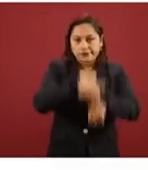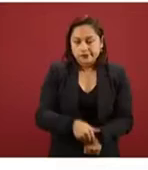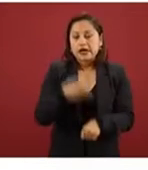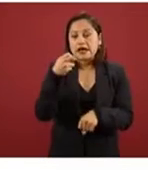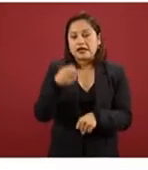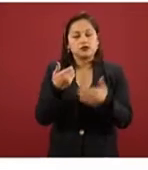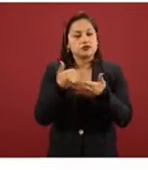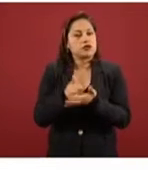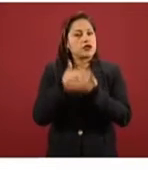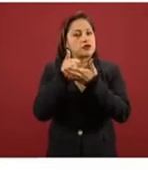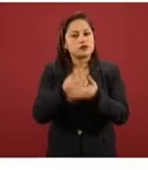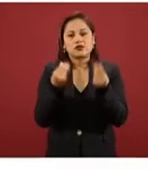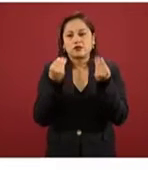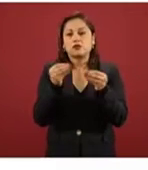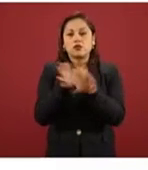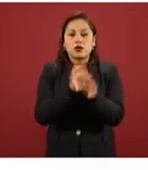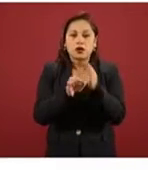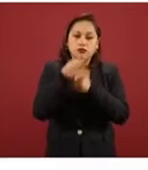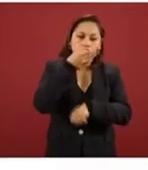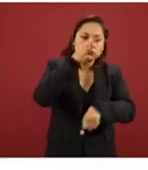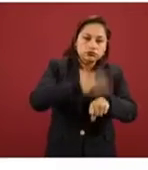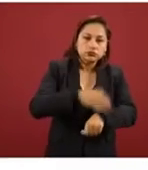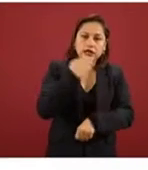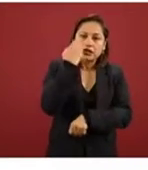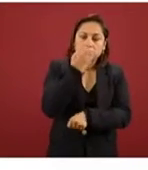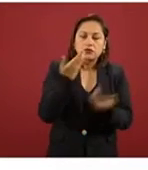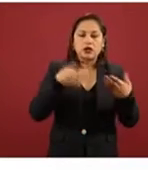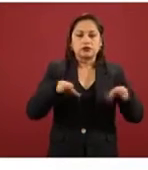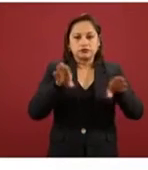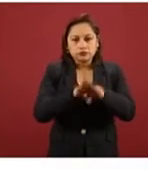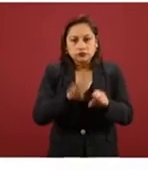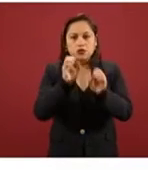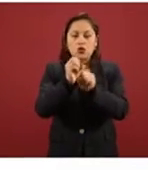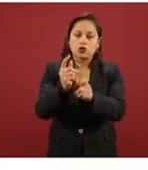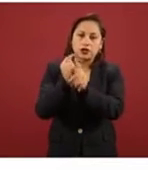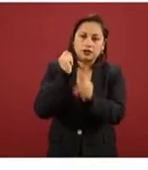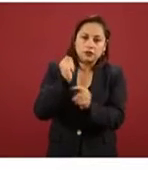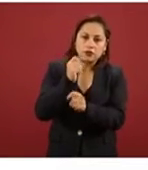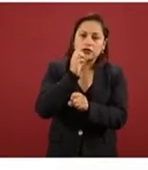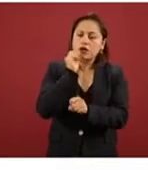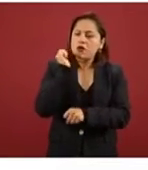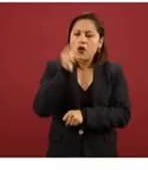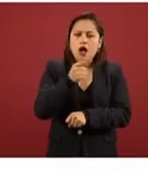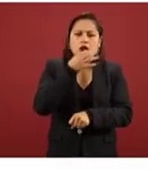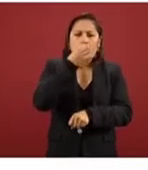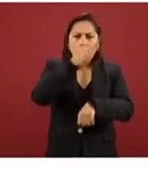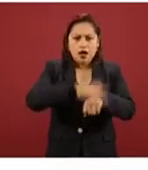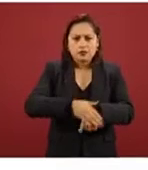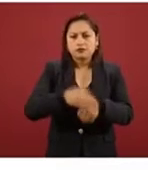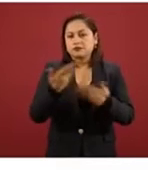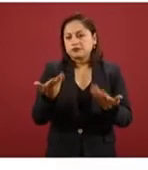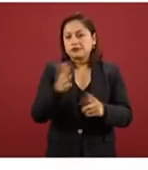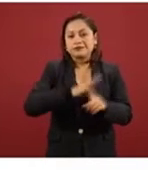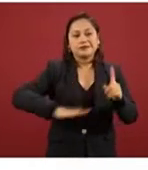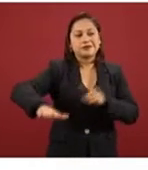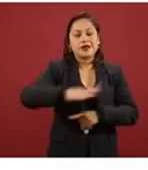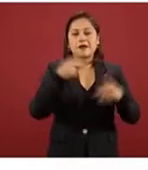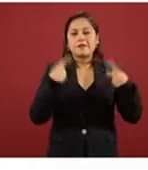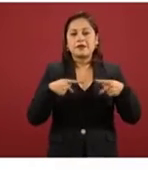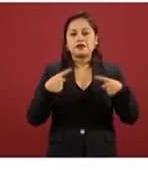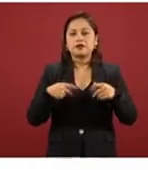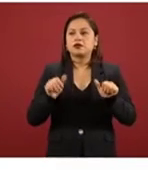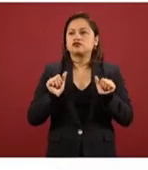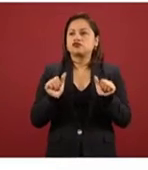esas acciones se suspenden clases, se suspenden líneas de transporte, lo que permite que las familias mexicanas no estén expuestas en el